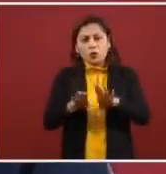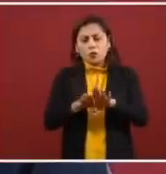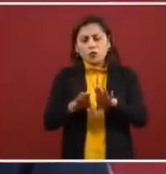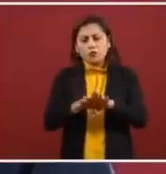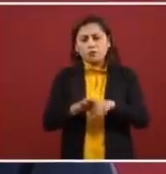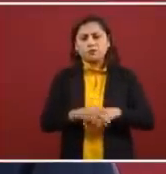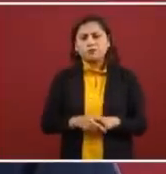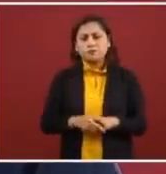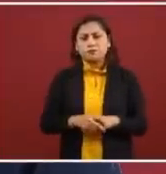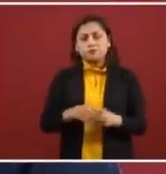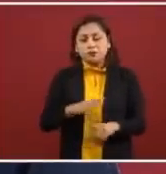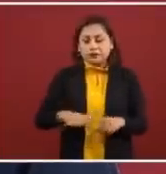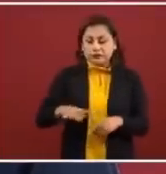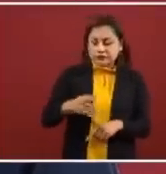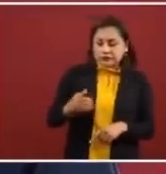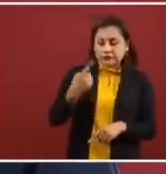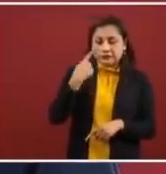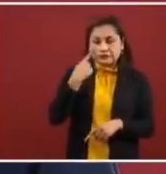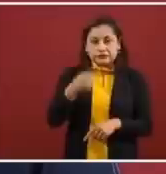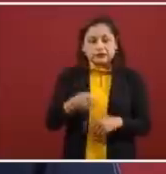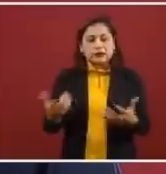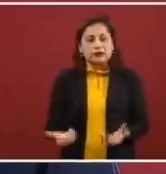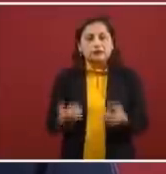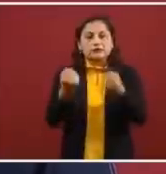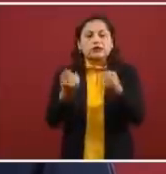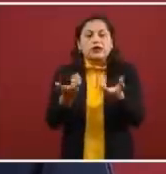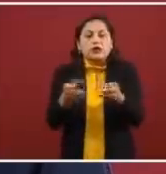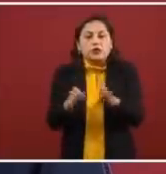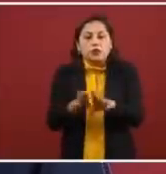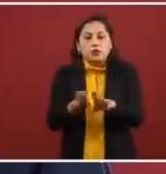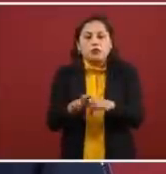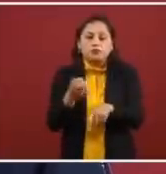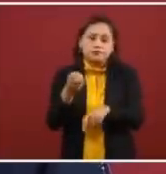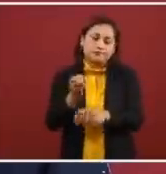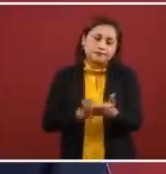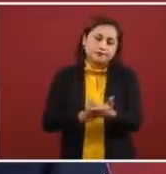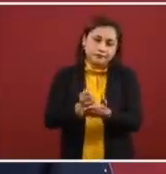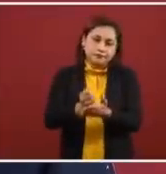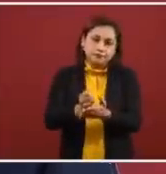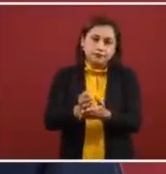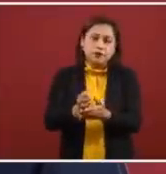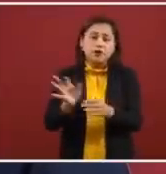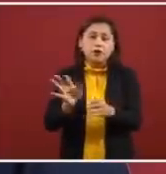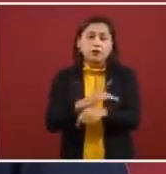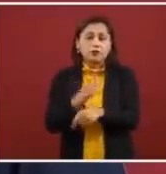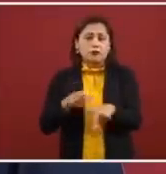salvar vidas el de evitar una masacre